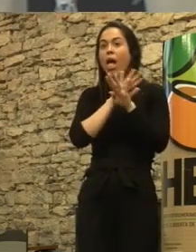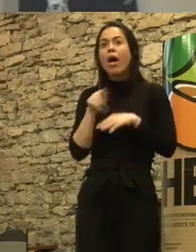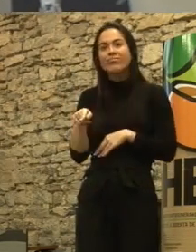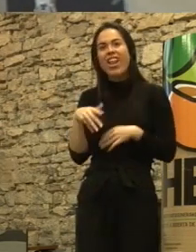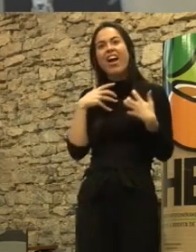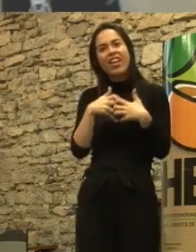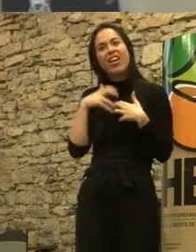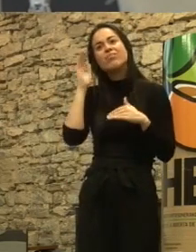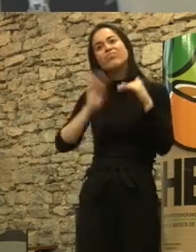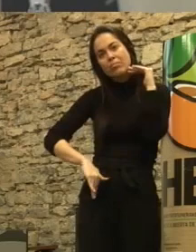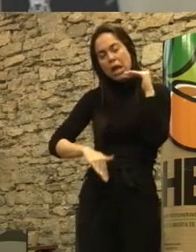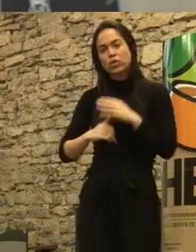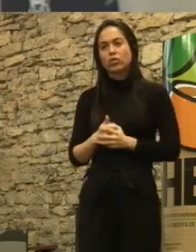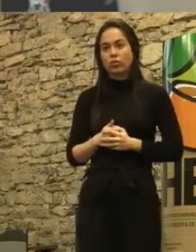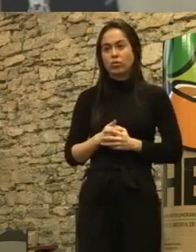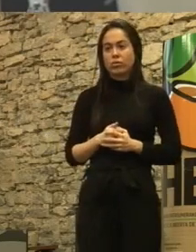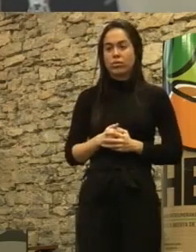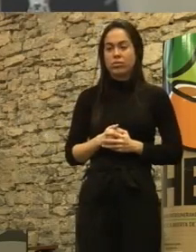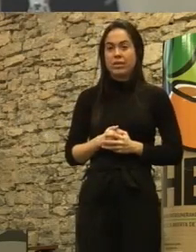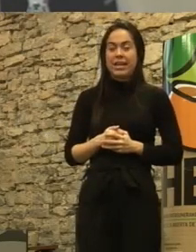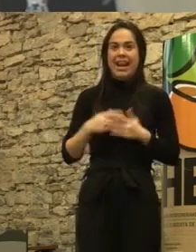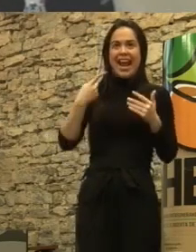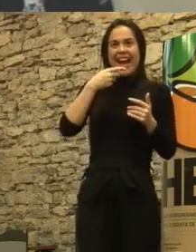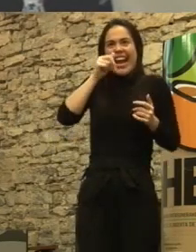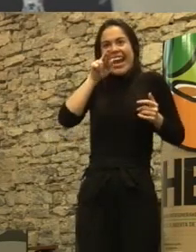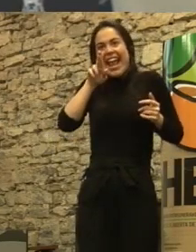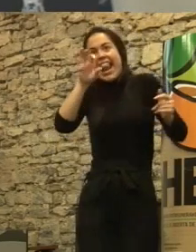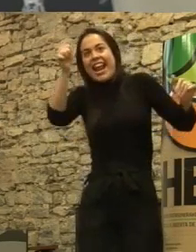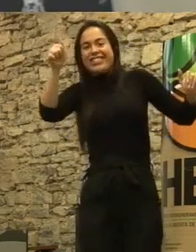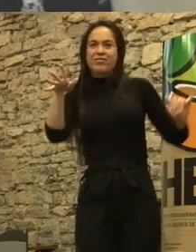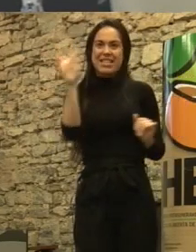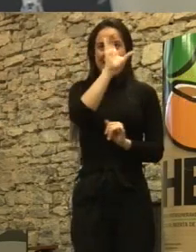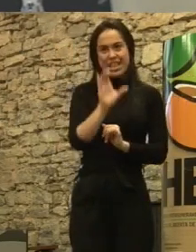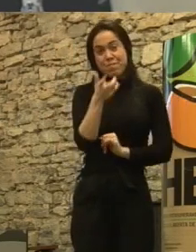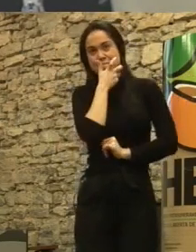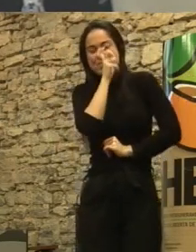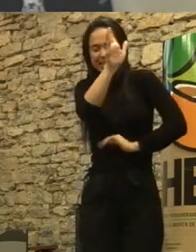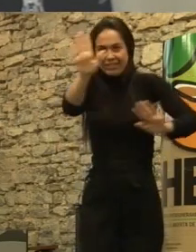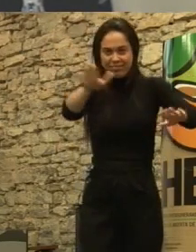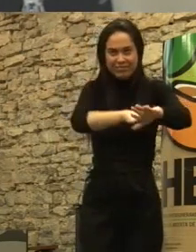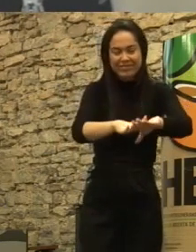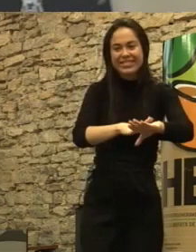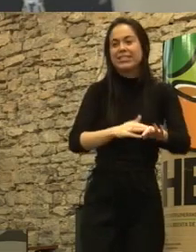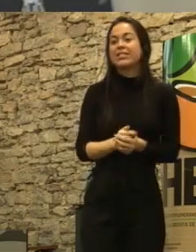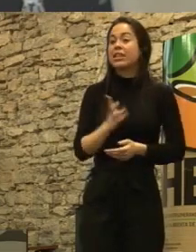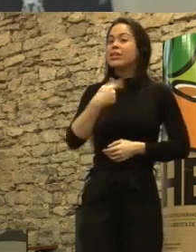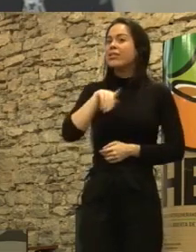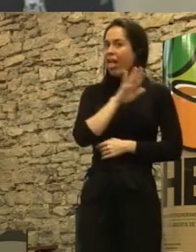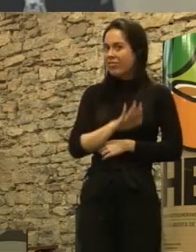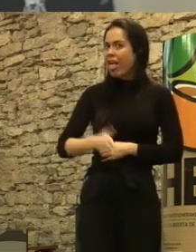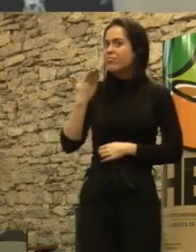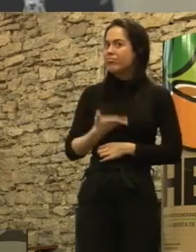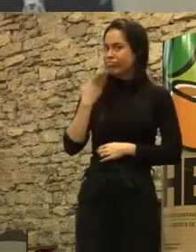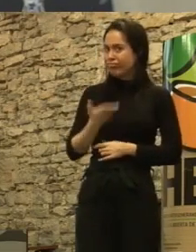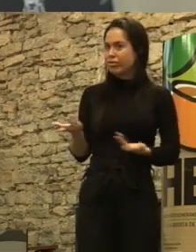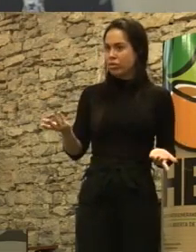guerra, perdón, guerra, de vez en cuando sale el italiano, los que menos entran en guerra, no os vuela la cabeza esta idea y al mismo